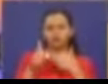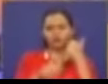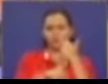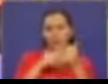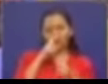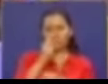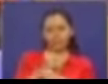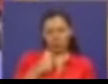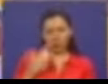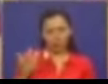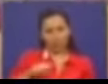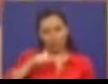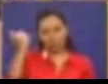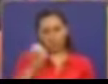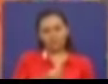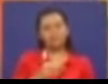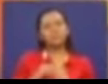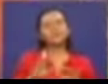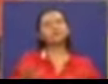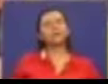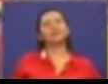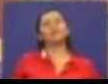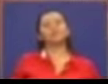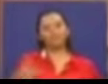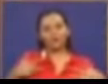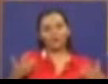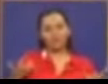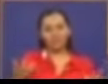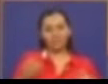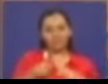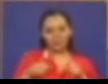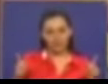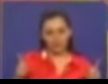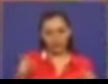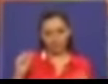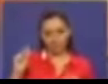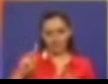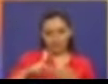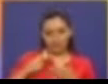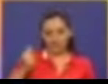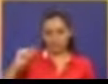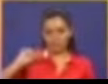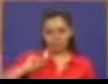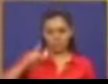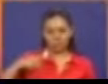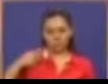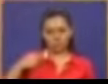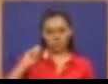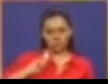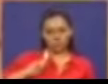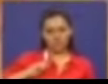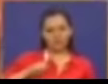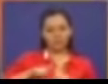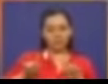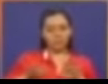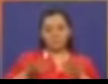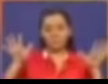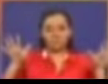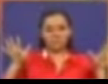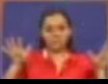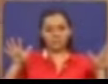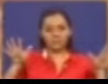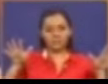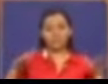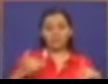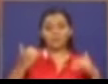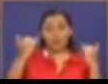quiero otro trabajo más tranquilo, compañero, ¿no? Y que se pague un poquito mejor, dicho sea de paso. Eso era una barbaridad.